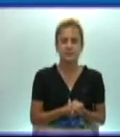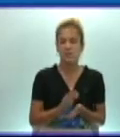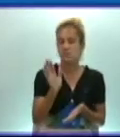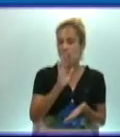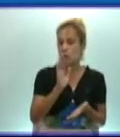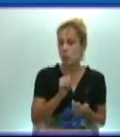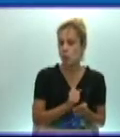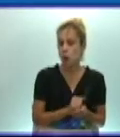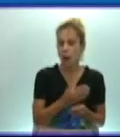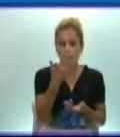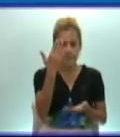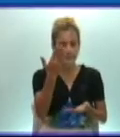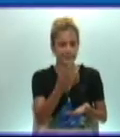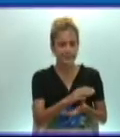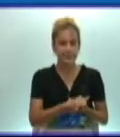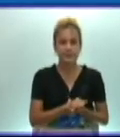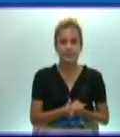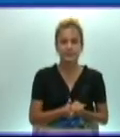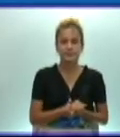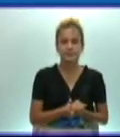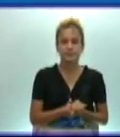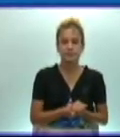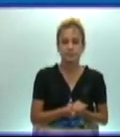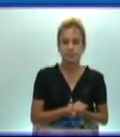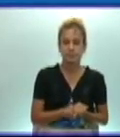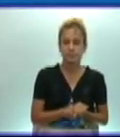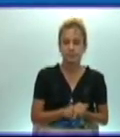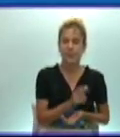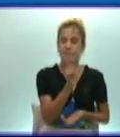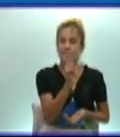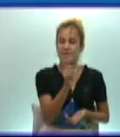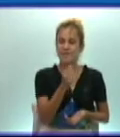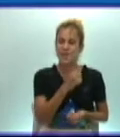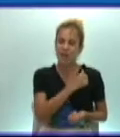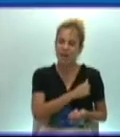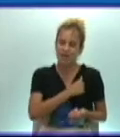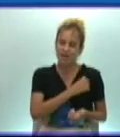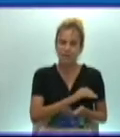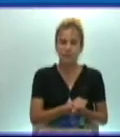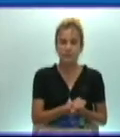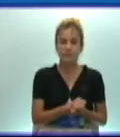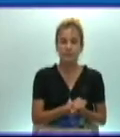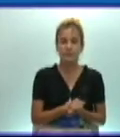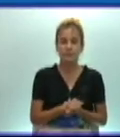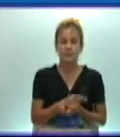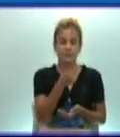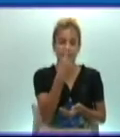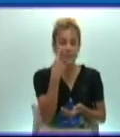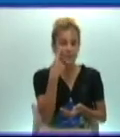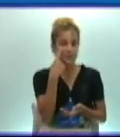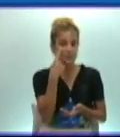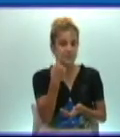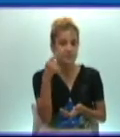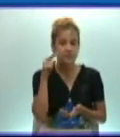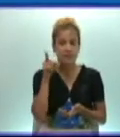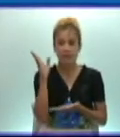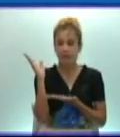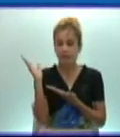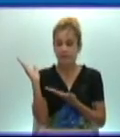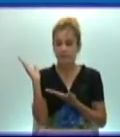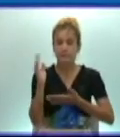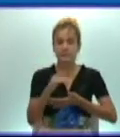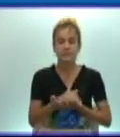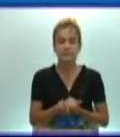en el saludo como en la despedida se usan expresiones cariñosas. Si se fijan, en este caso nos remitimos